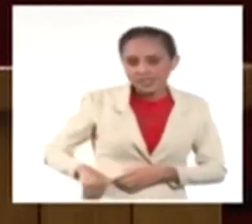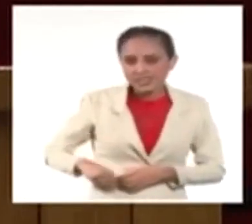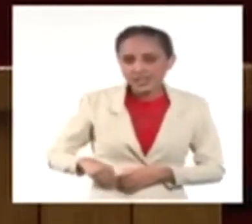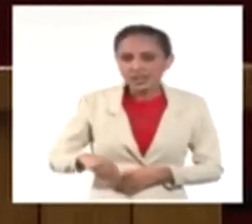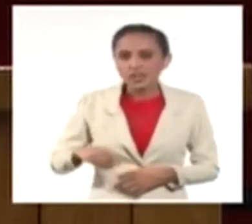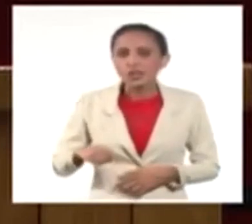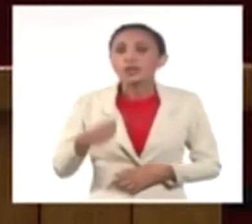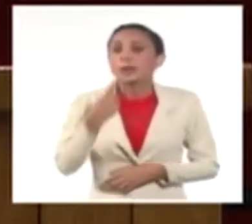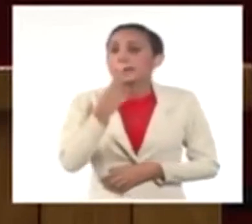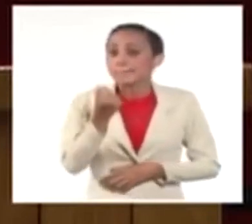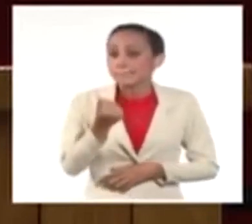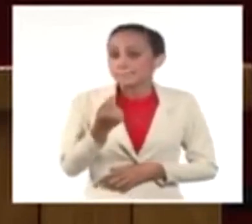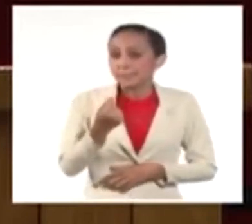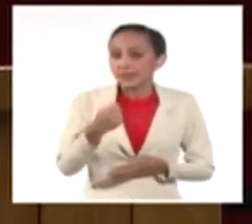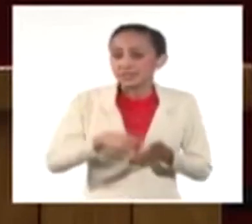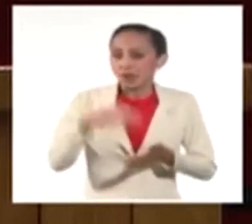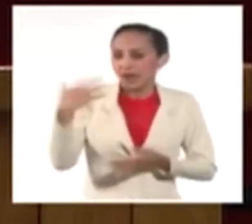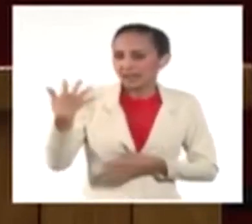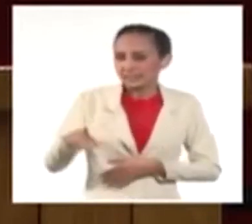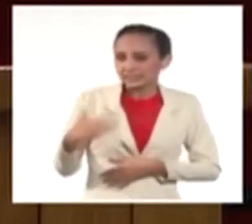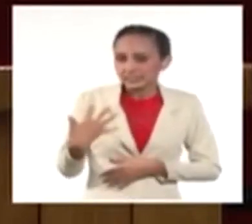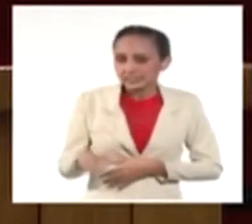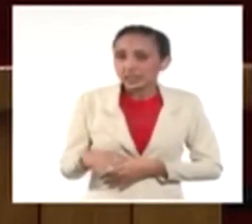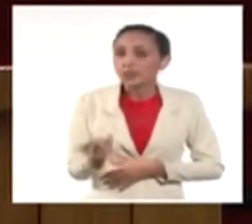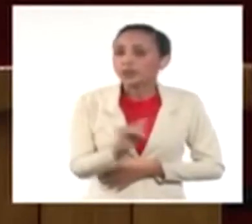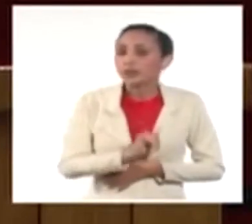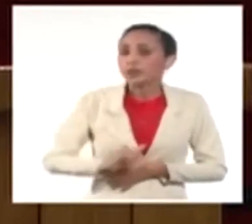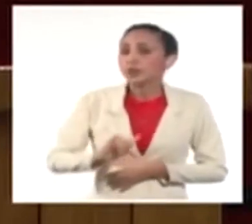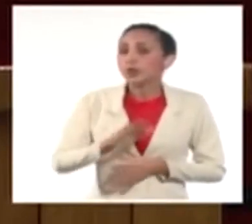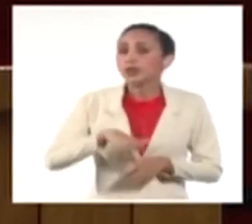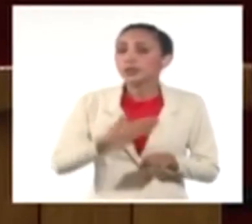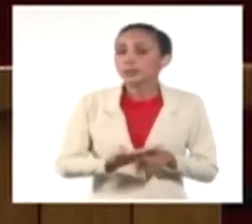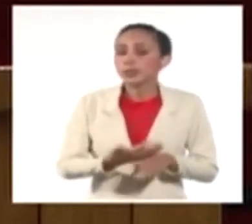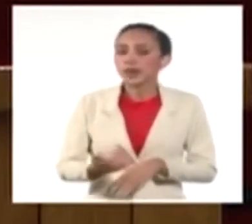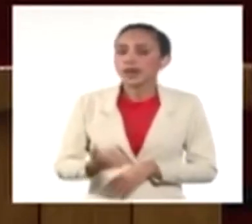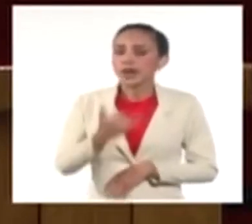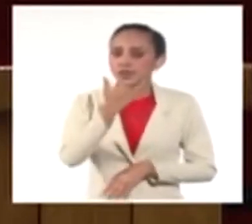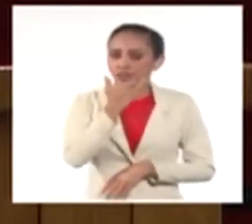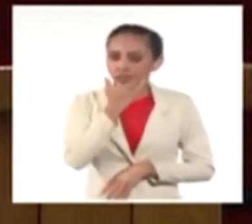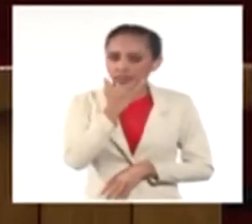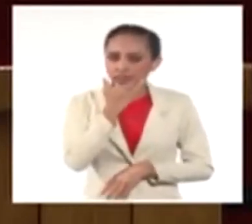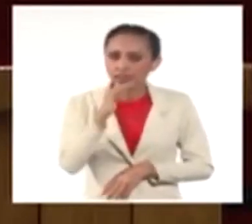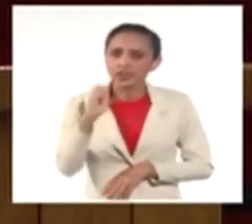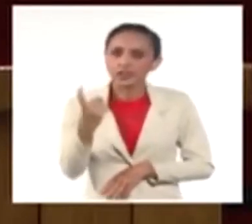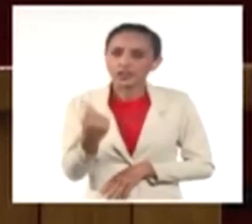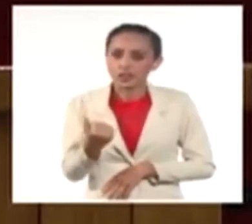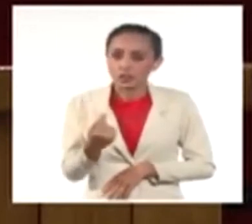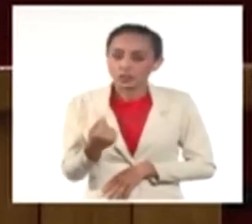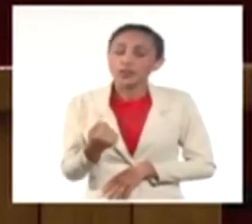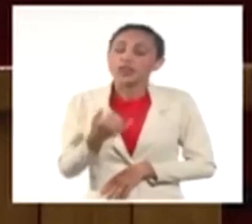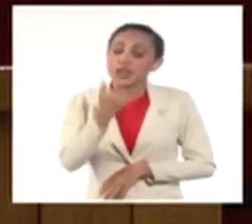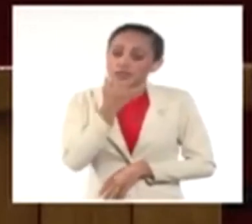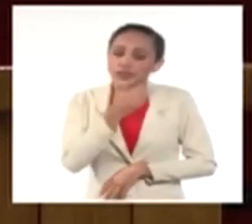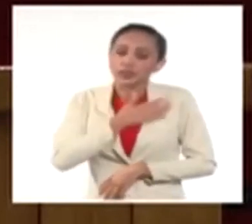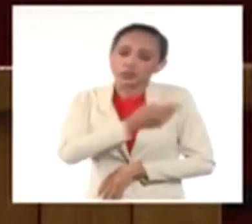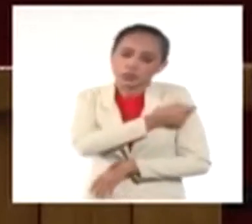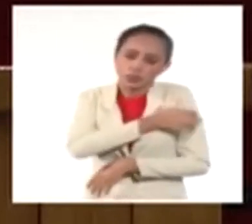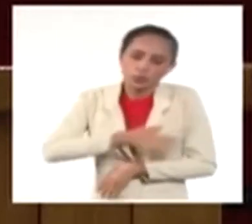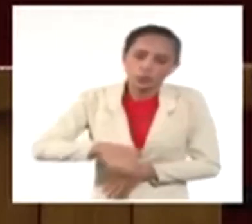incrementado desmedidamente los precios, y cuyo impacto negativo recae en nuestro pueblo, pues